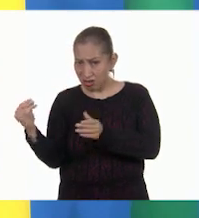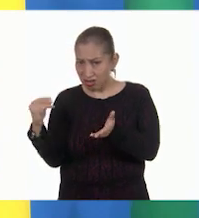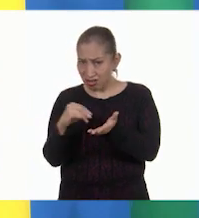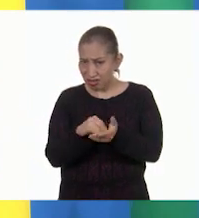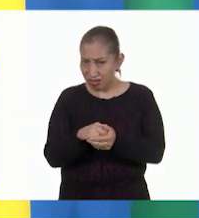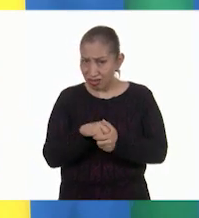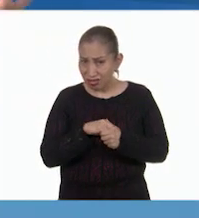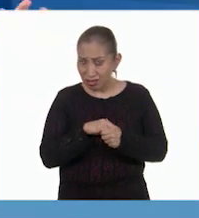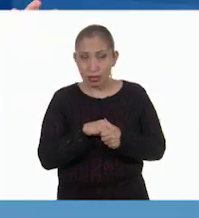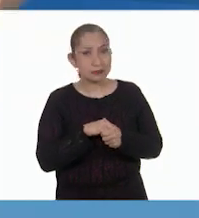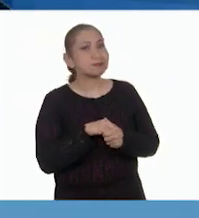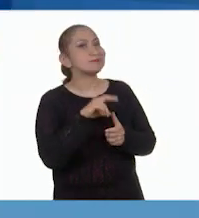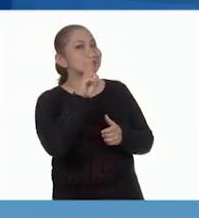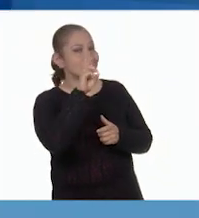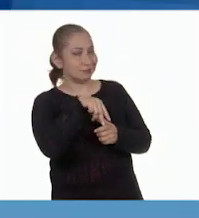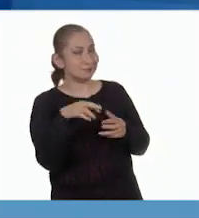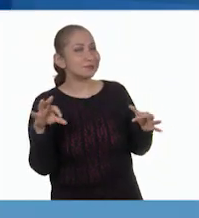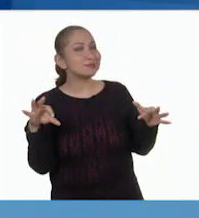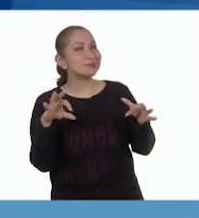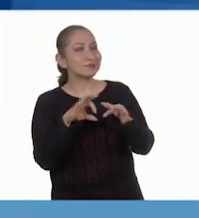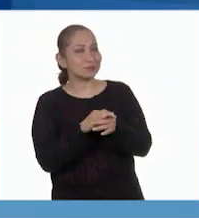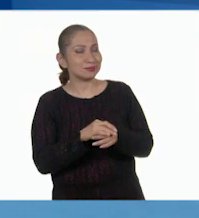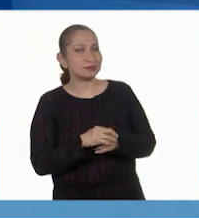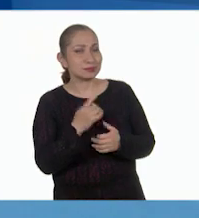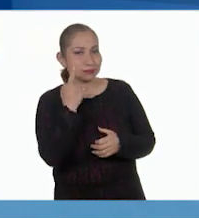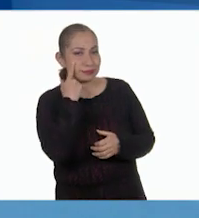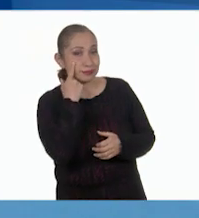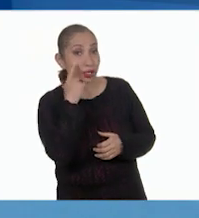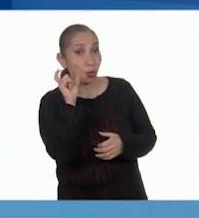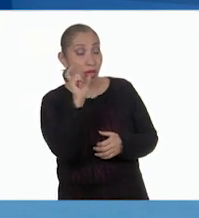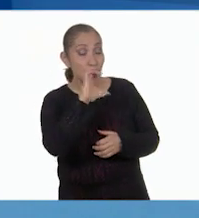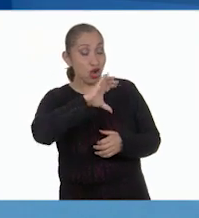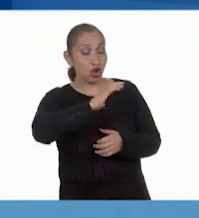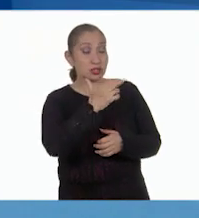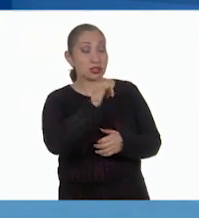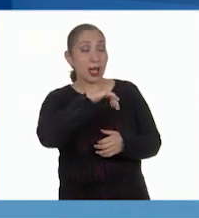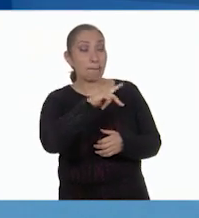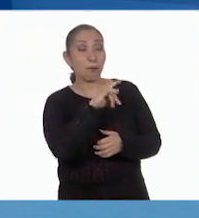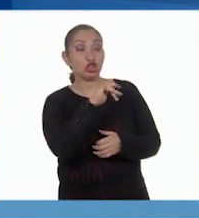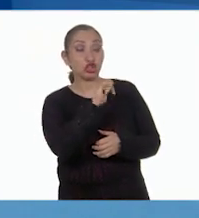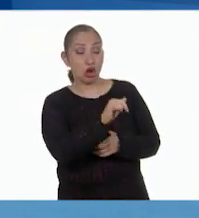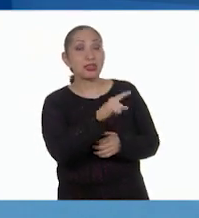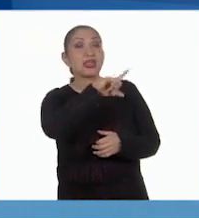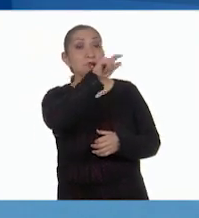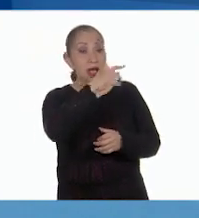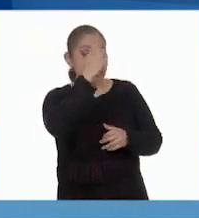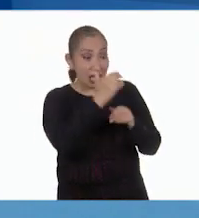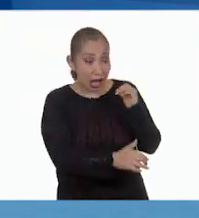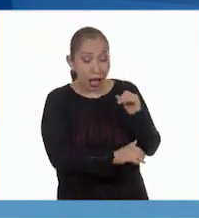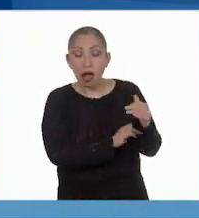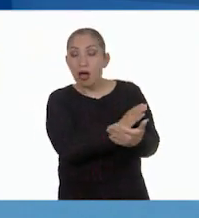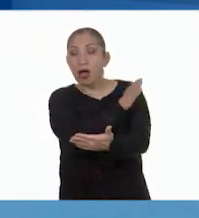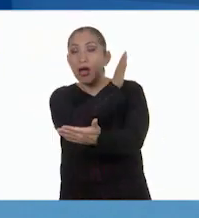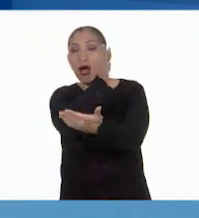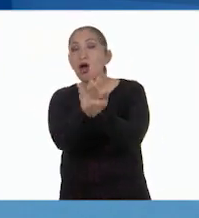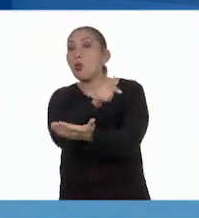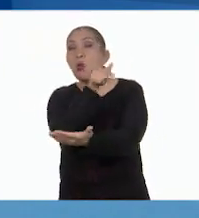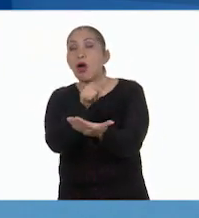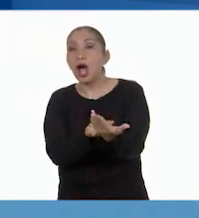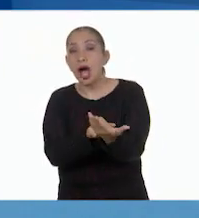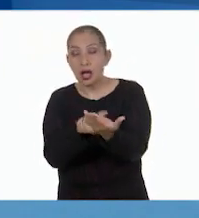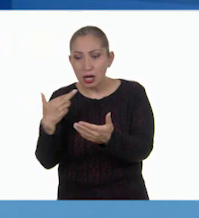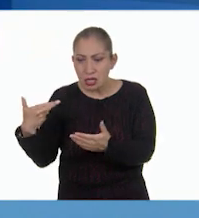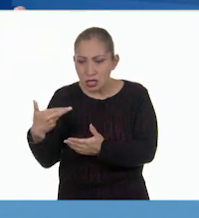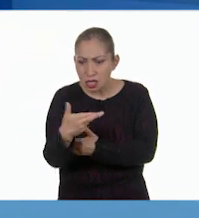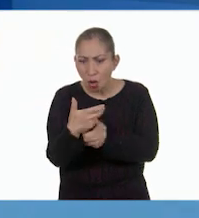de casualidad? Es una buena relación, Juan Carlos. Después de Champotón, la expedición siguió su curso hasta que llegaron a la desembocadura de